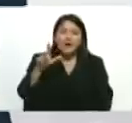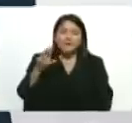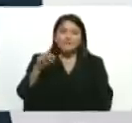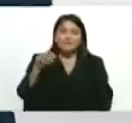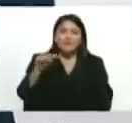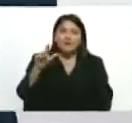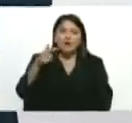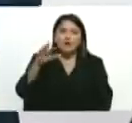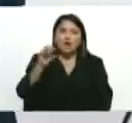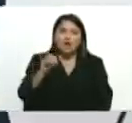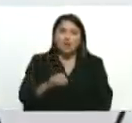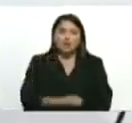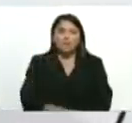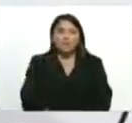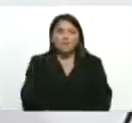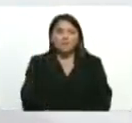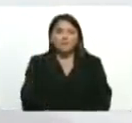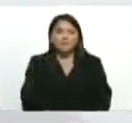Pero fíjense,